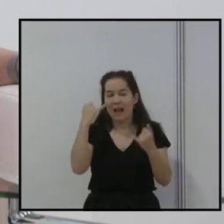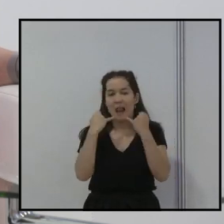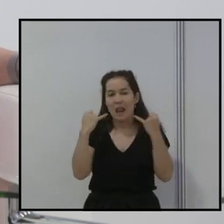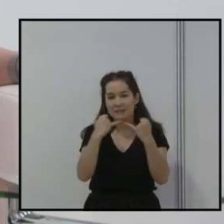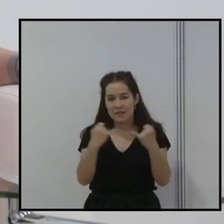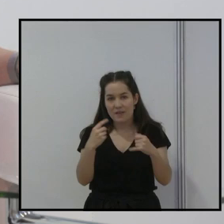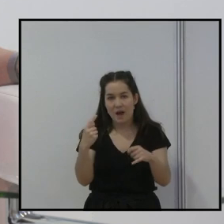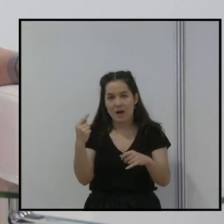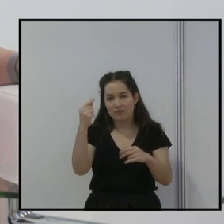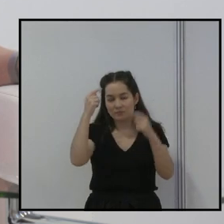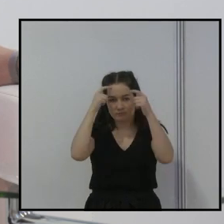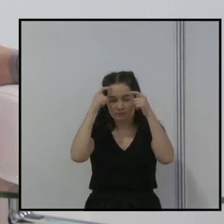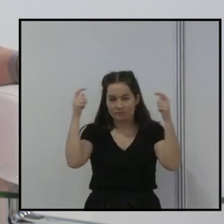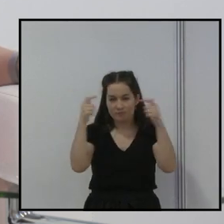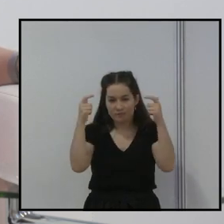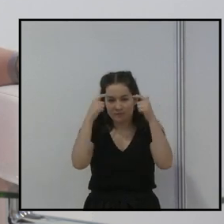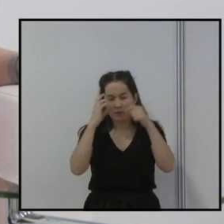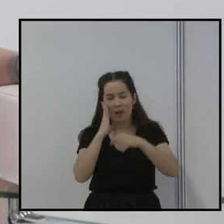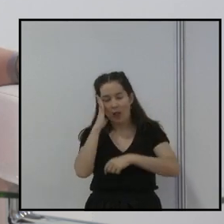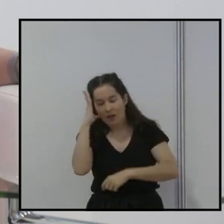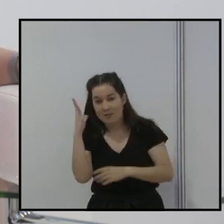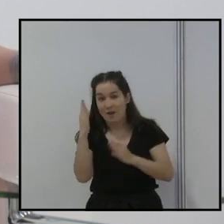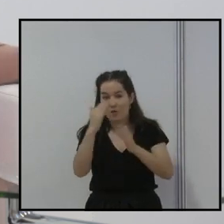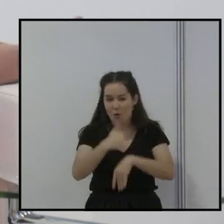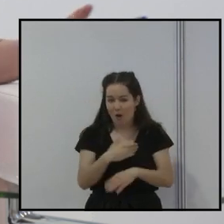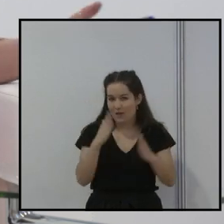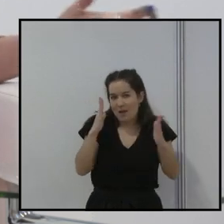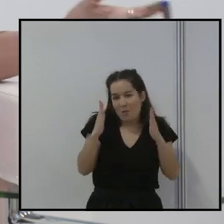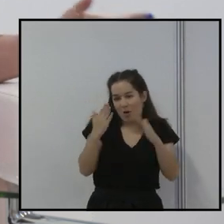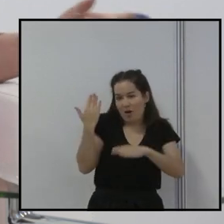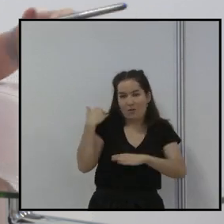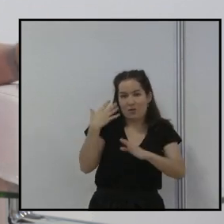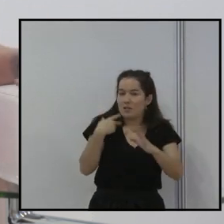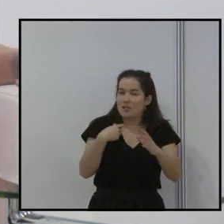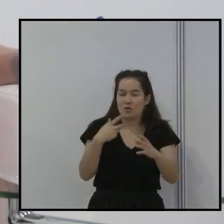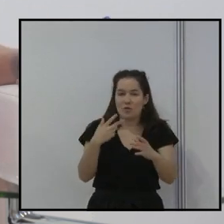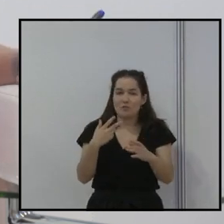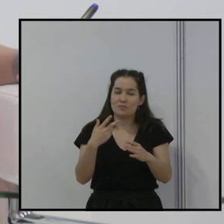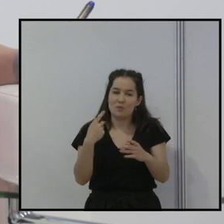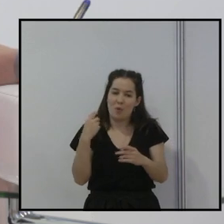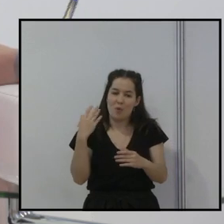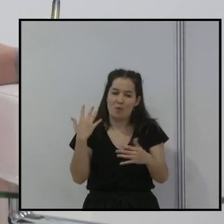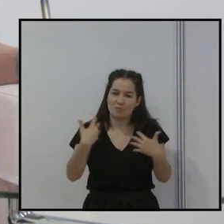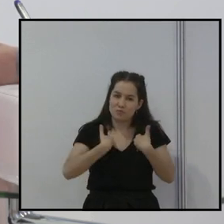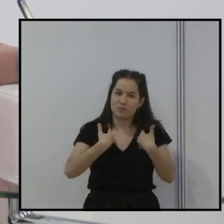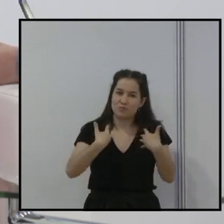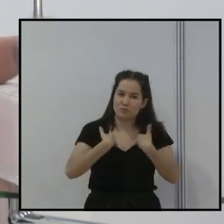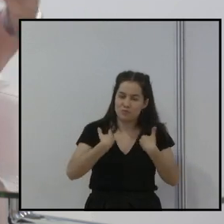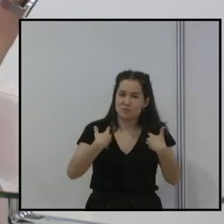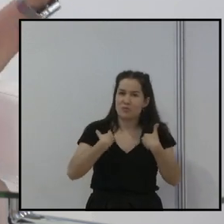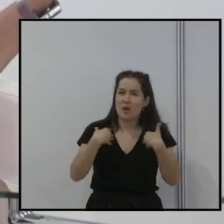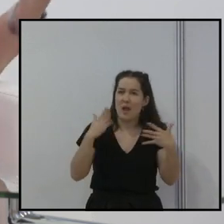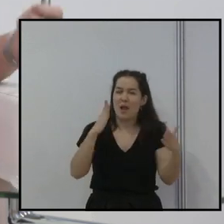anestesia y sin relajantes musculares, era una verdadera tortura, en aquella época